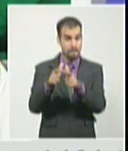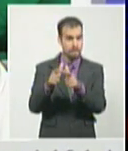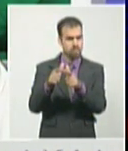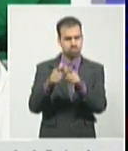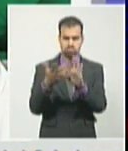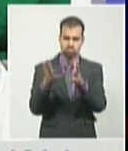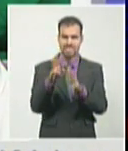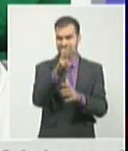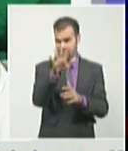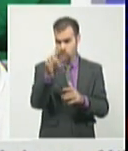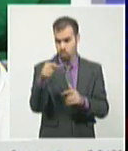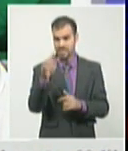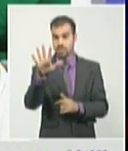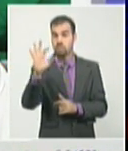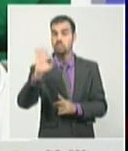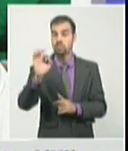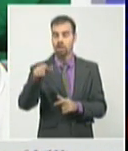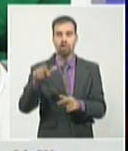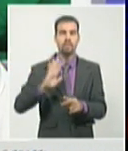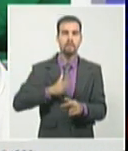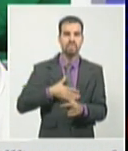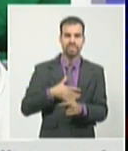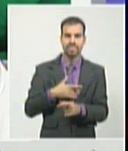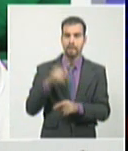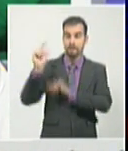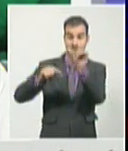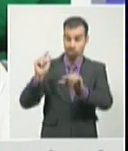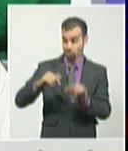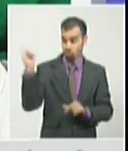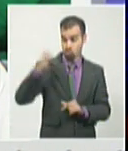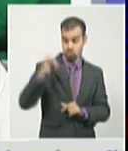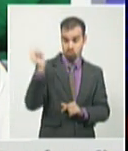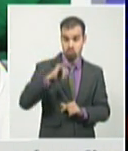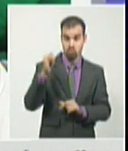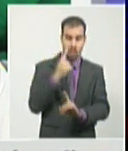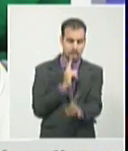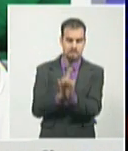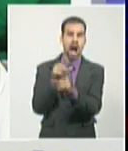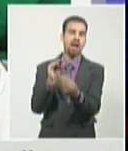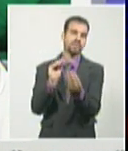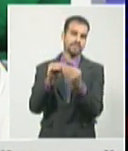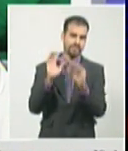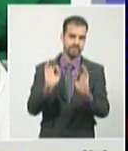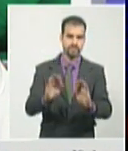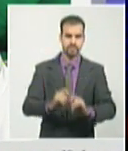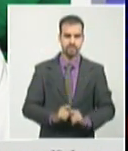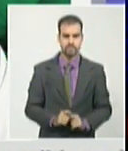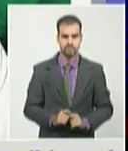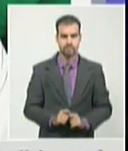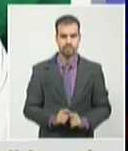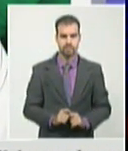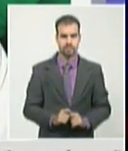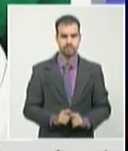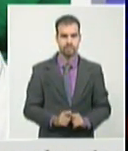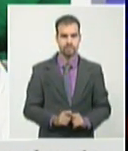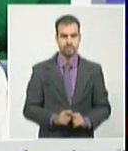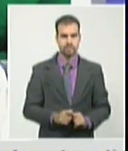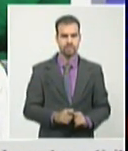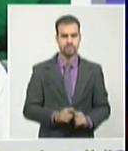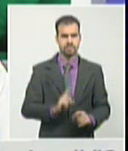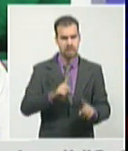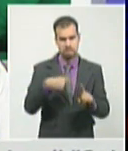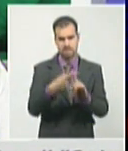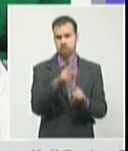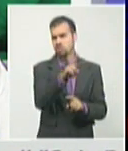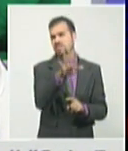relacionada con casos importados y 250 son contactos de confirmado